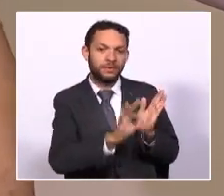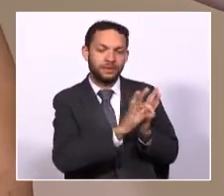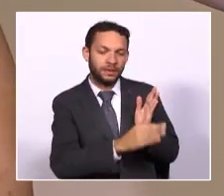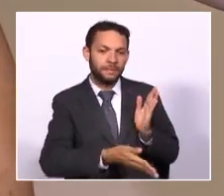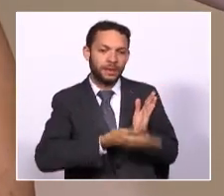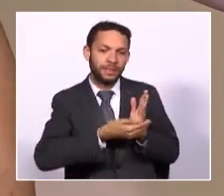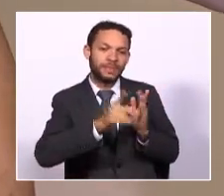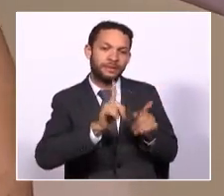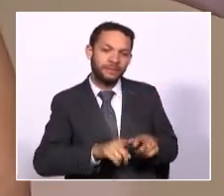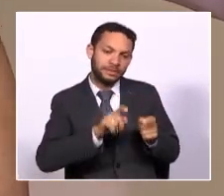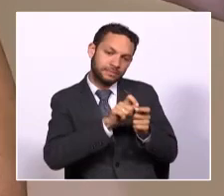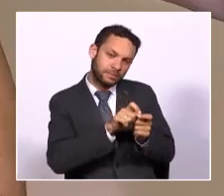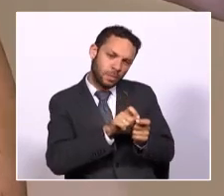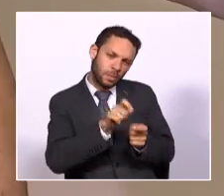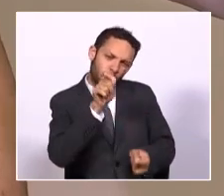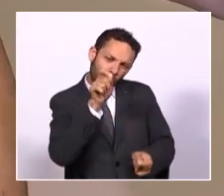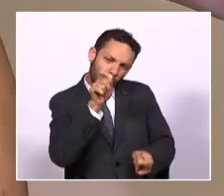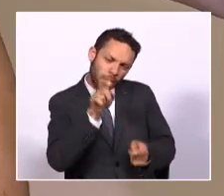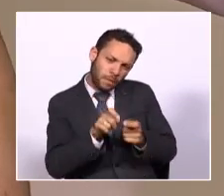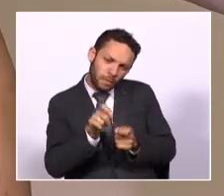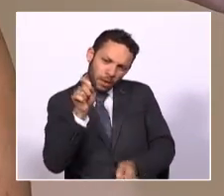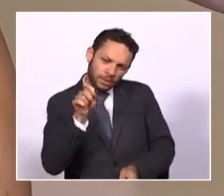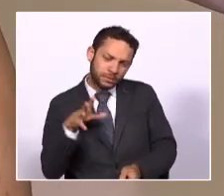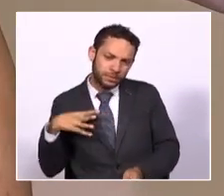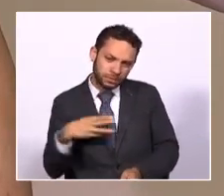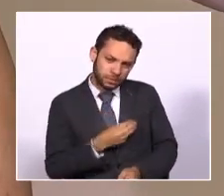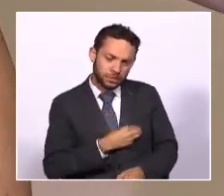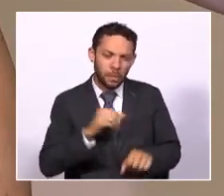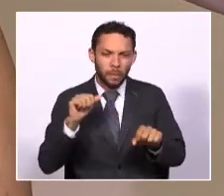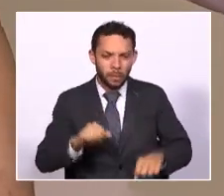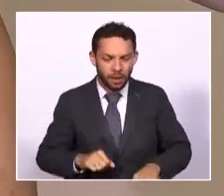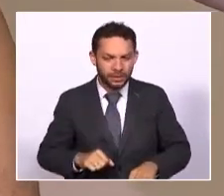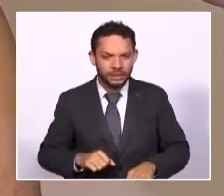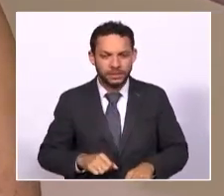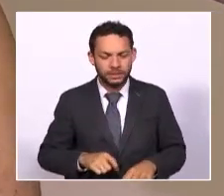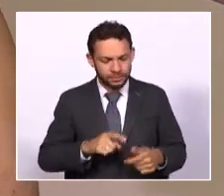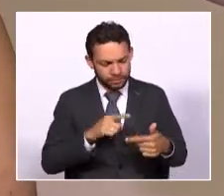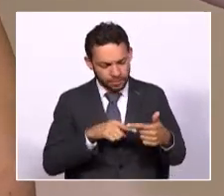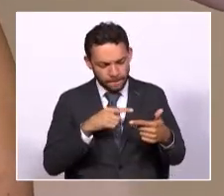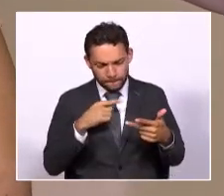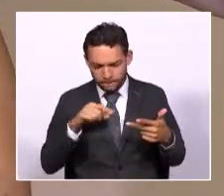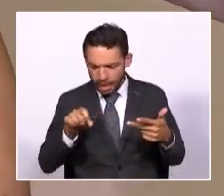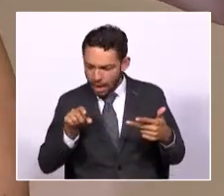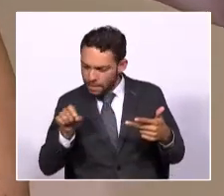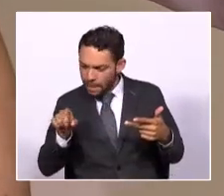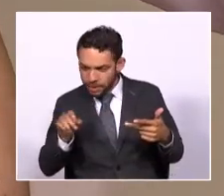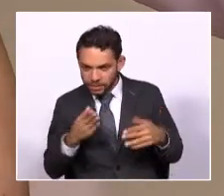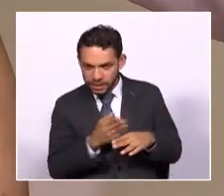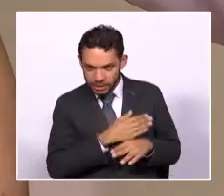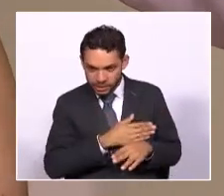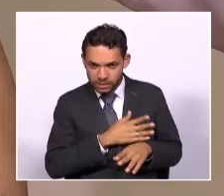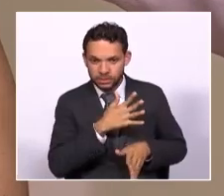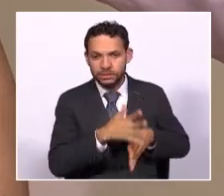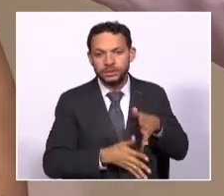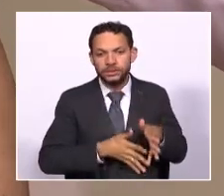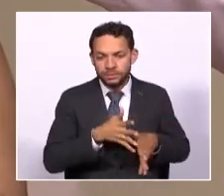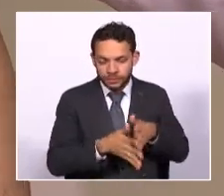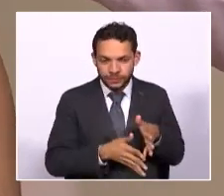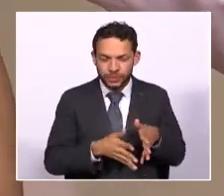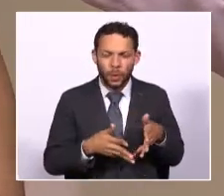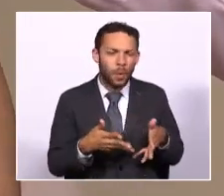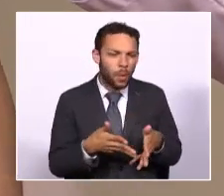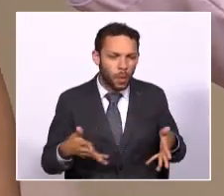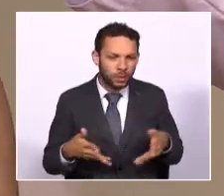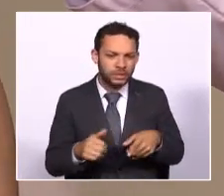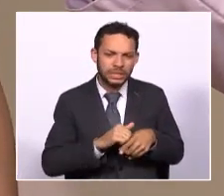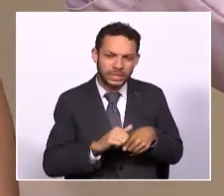mismo sistema nos va a arrojar, y esto lo hacemos ¿para qué? Para poder hacer el test antes de empezar tratamiento con las maniobras de quiropraxia y la asesoría de